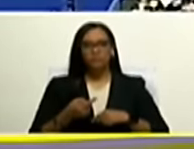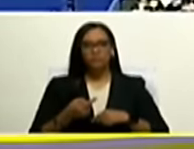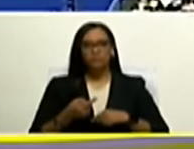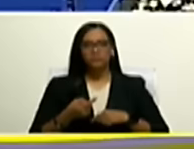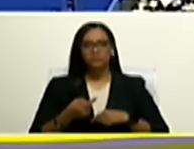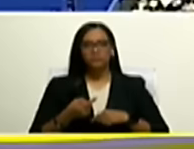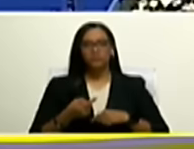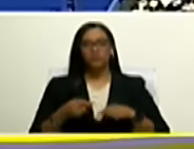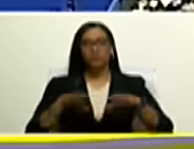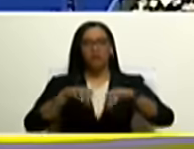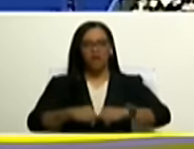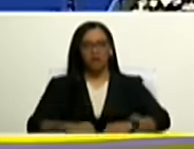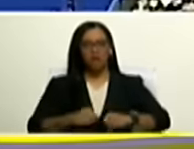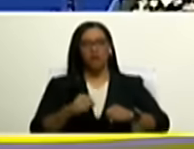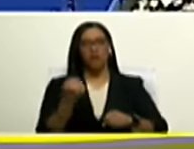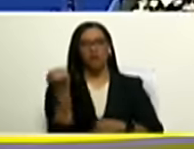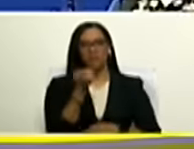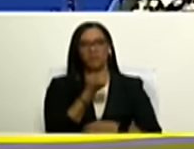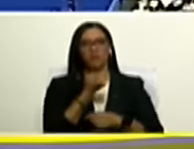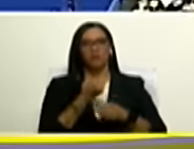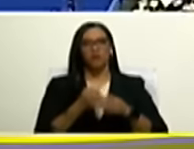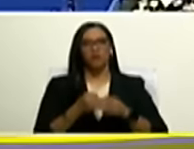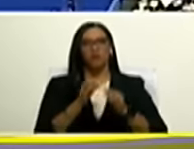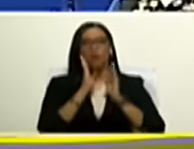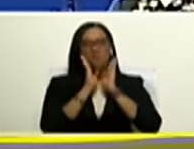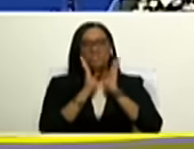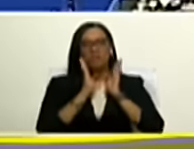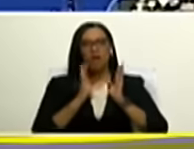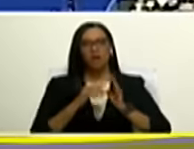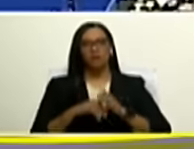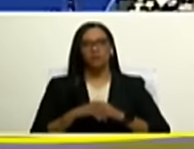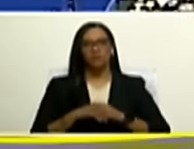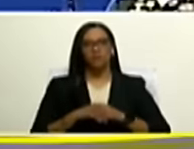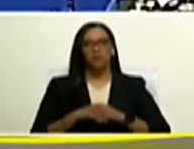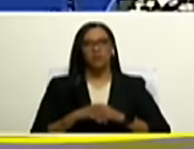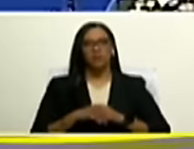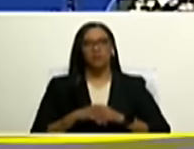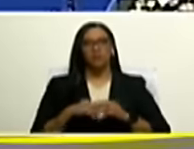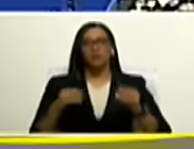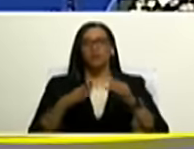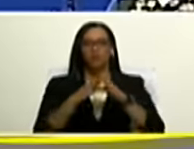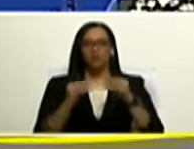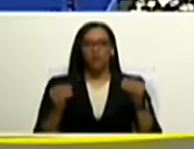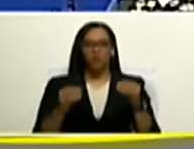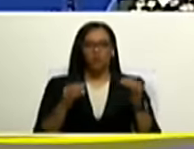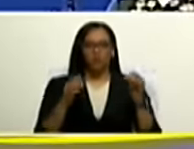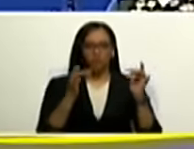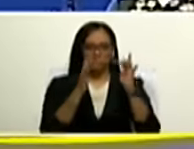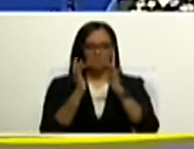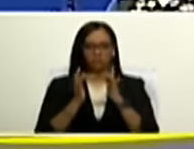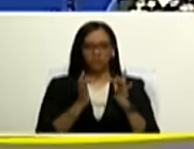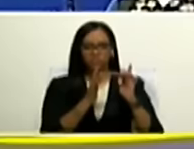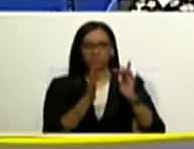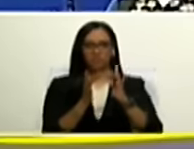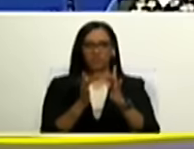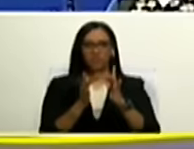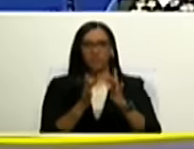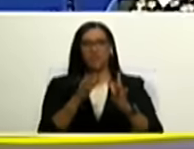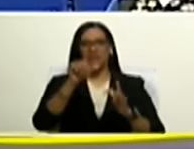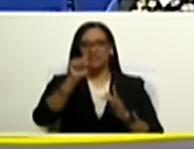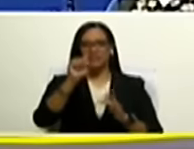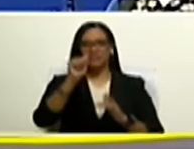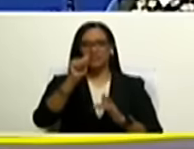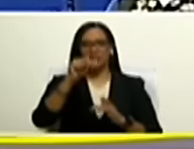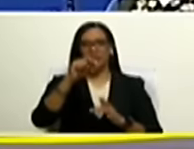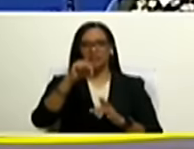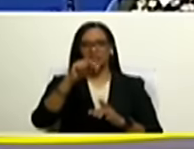fueron capturados los sicarios, confesaron, y todos los hilos conducían a Santander otra vez.